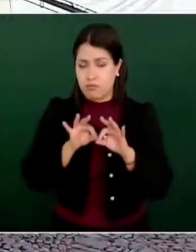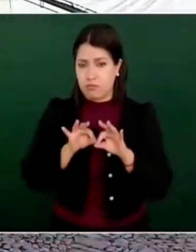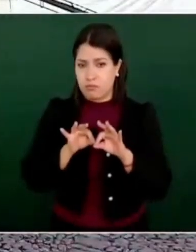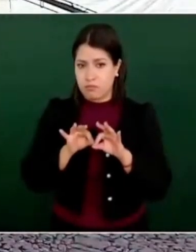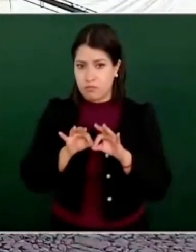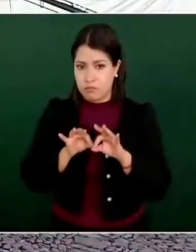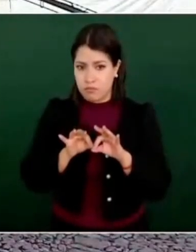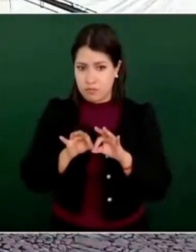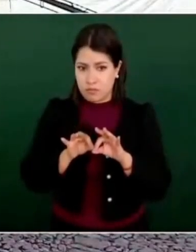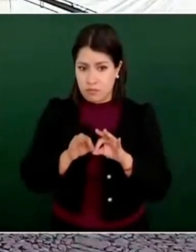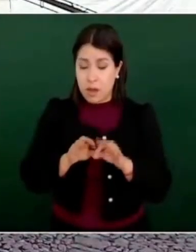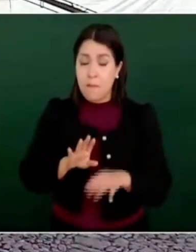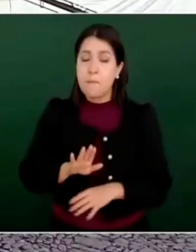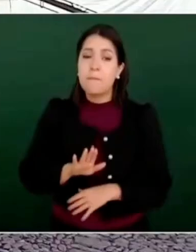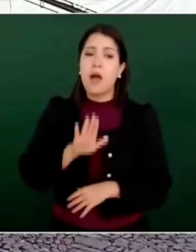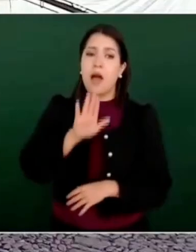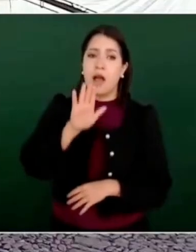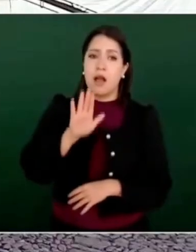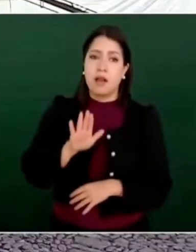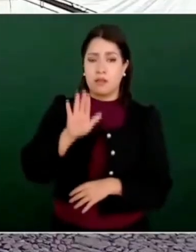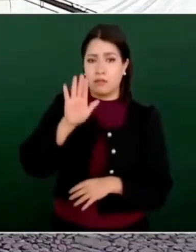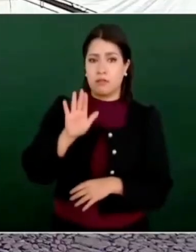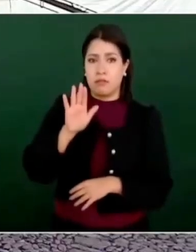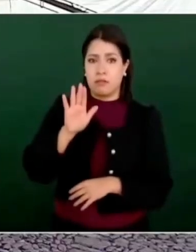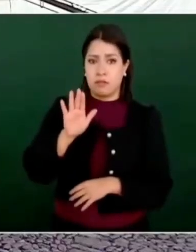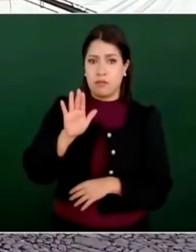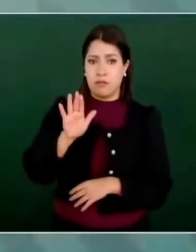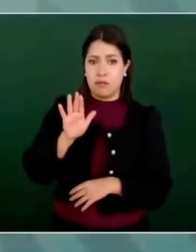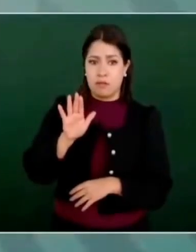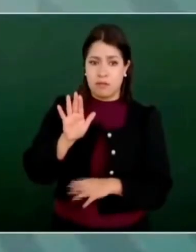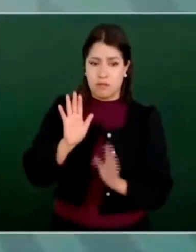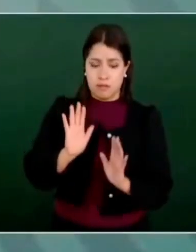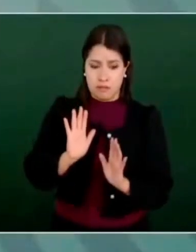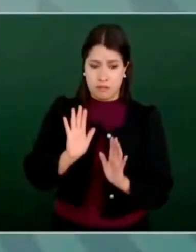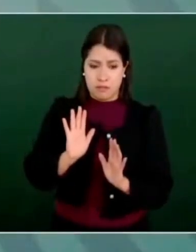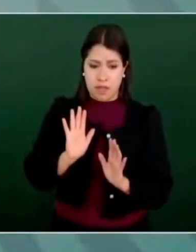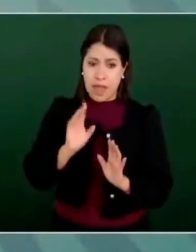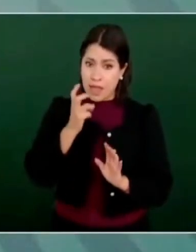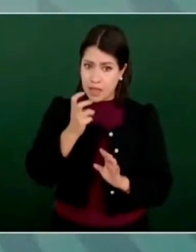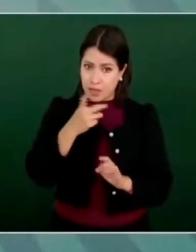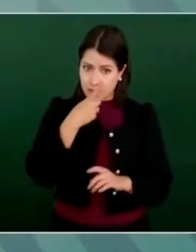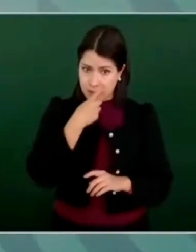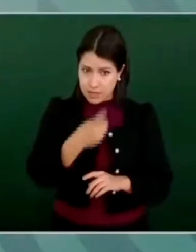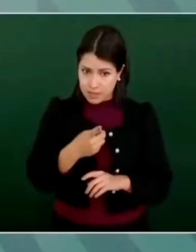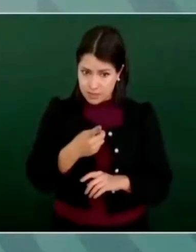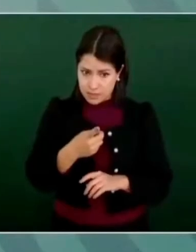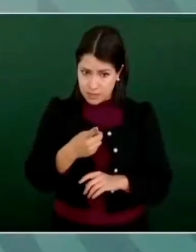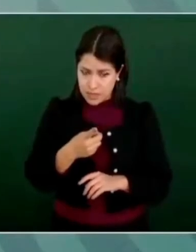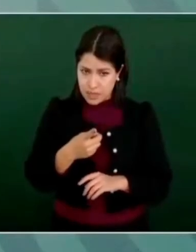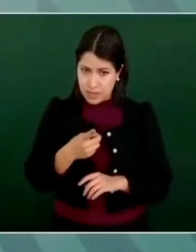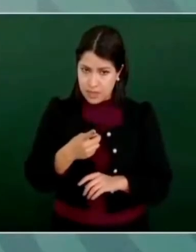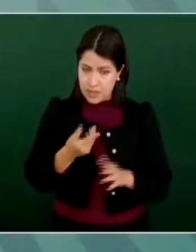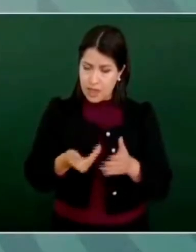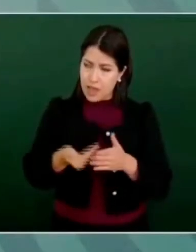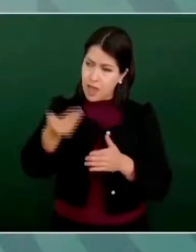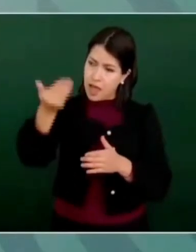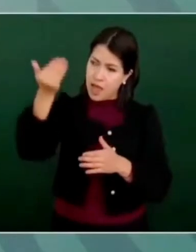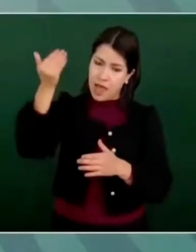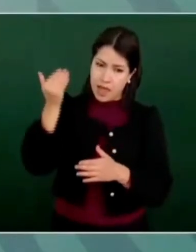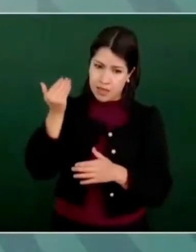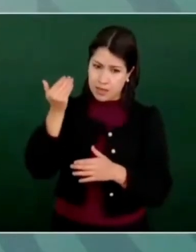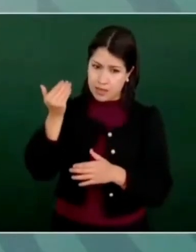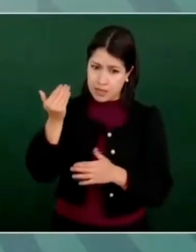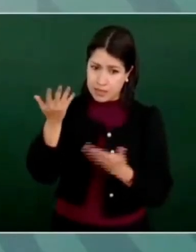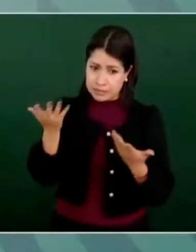Y pronosticaba el escritor en la época: mala guerra para los